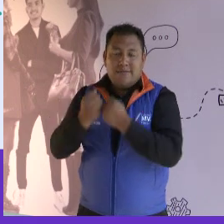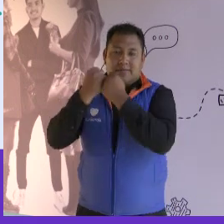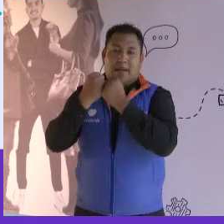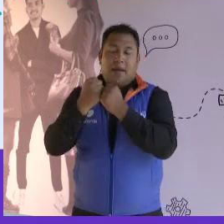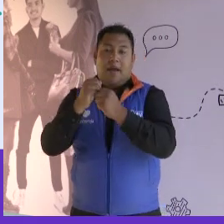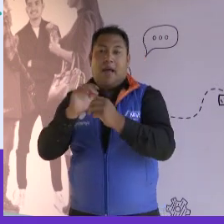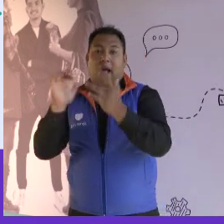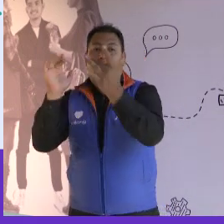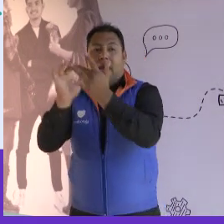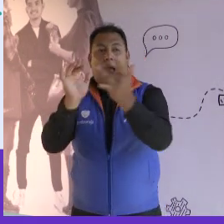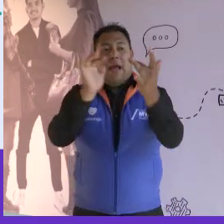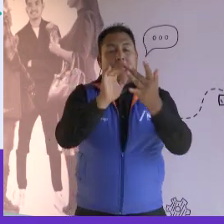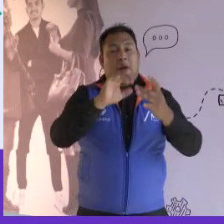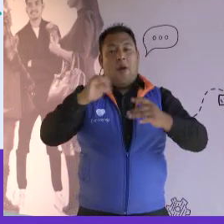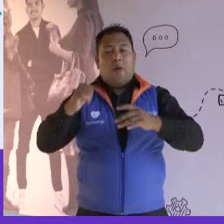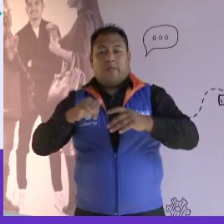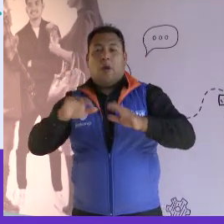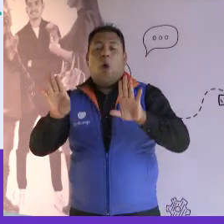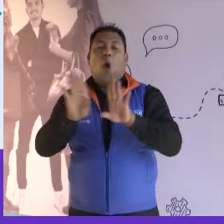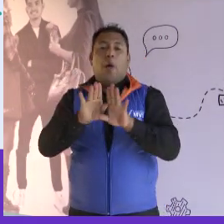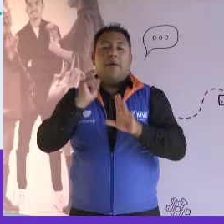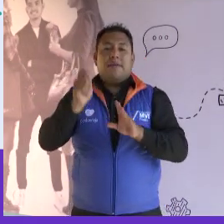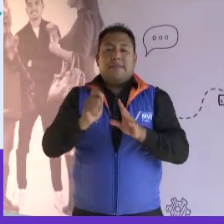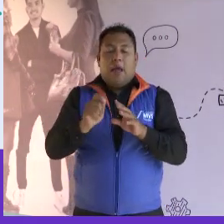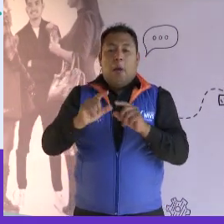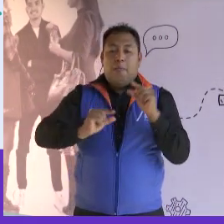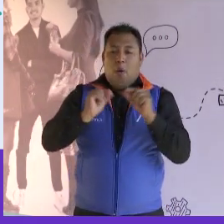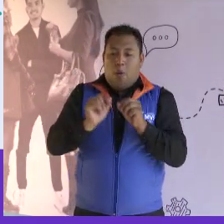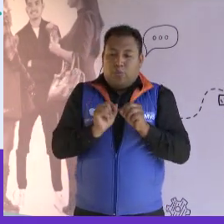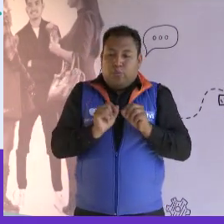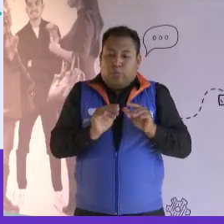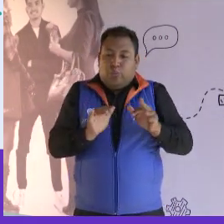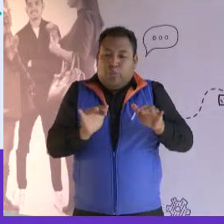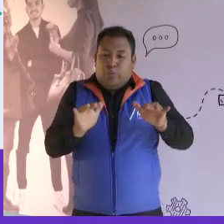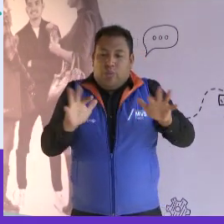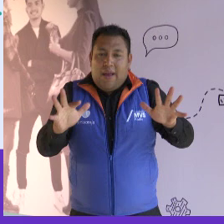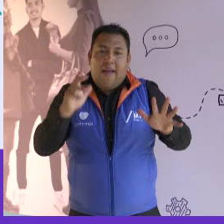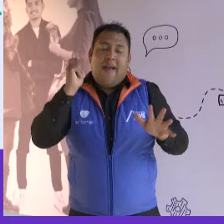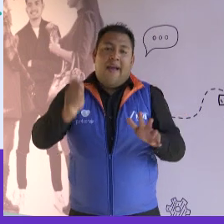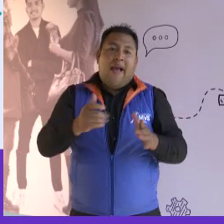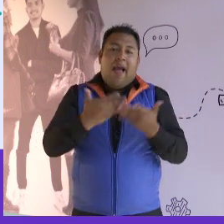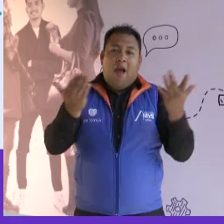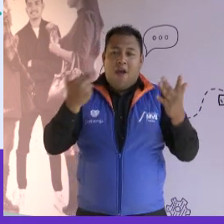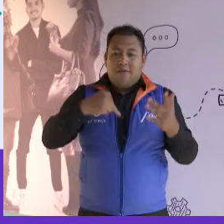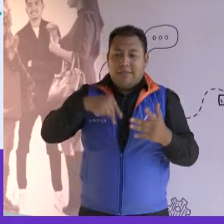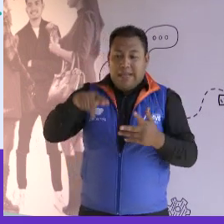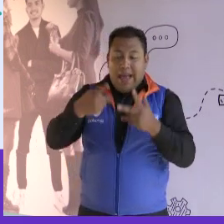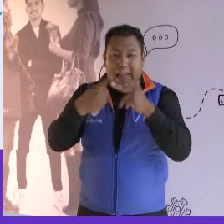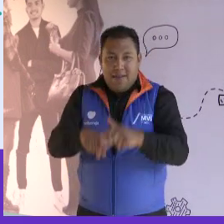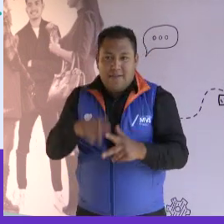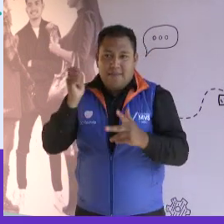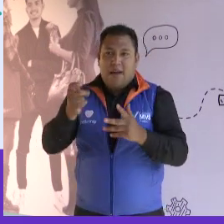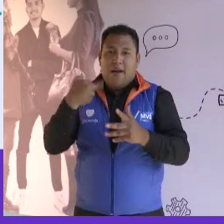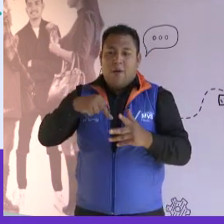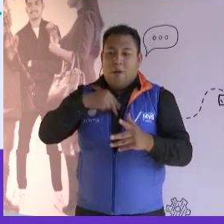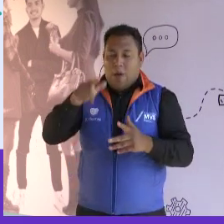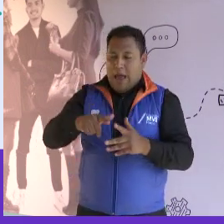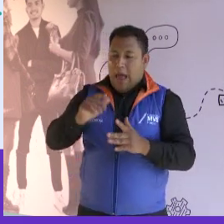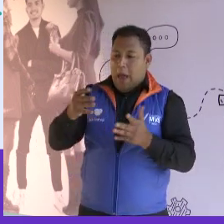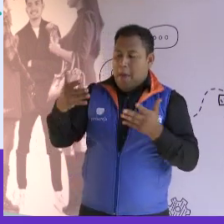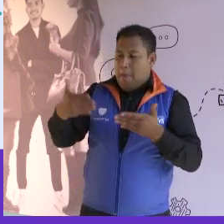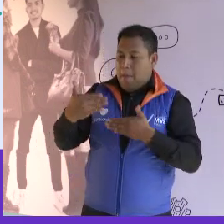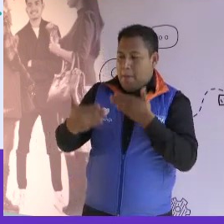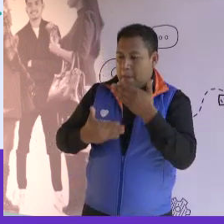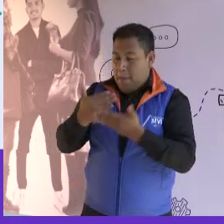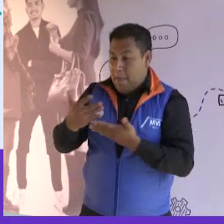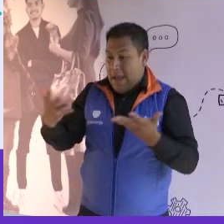personas y entonces esto se va haciendo como un boom. Y después sistematizamos los procesos, hicimos 3 programas, el programa de bosques y